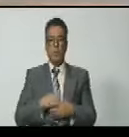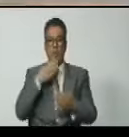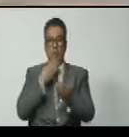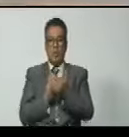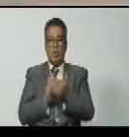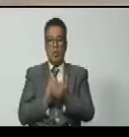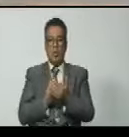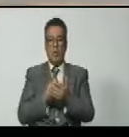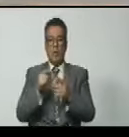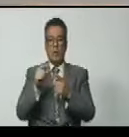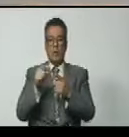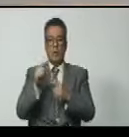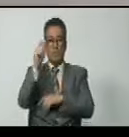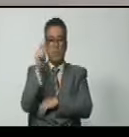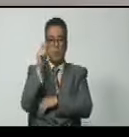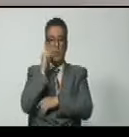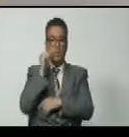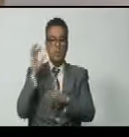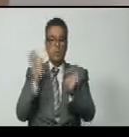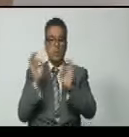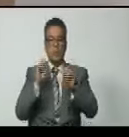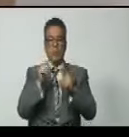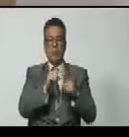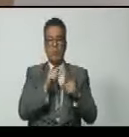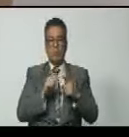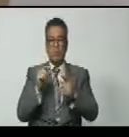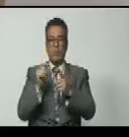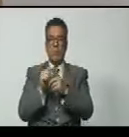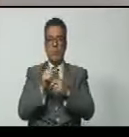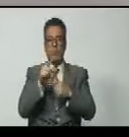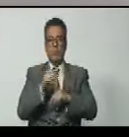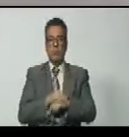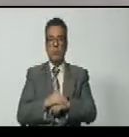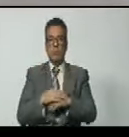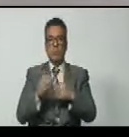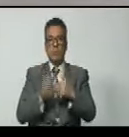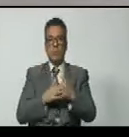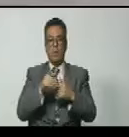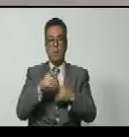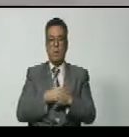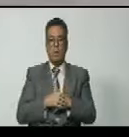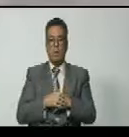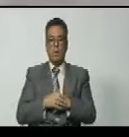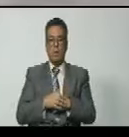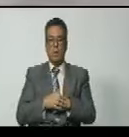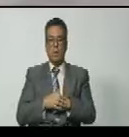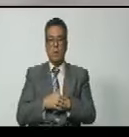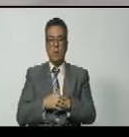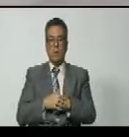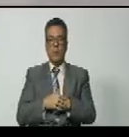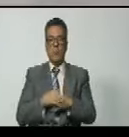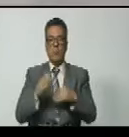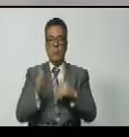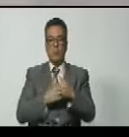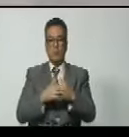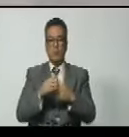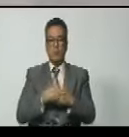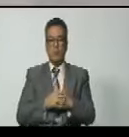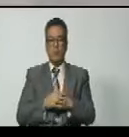Gracias, diputado Roy Daza. No hay nadie más anotado en el derecho de palabra. Se va a cerrar el debate. Se cierra.